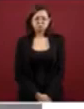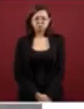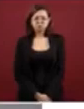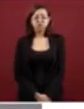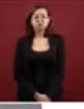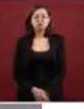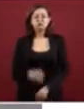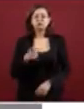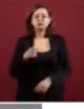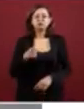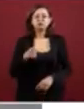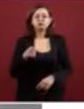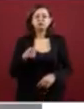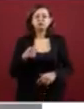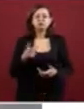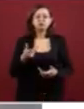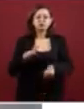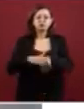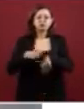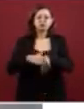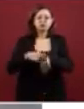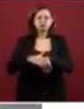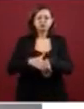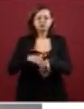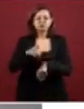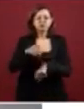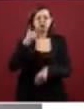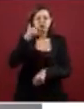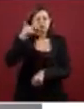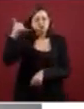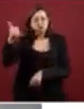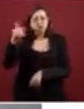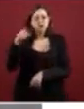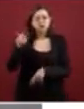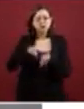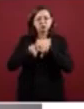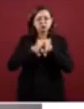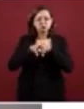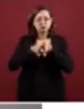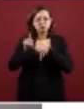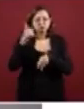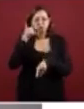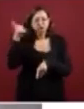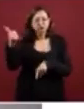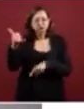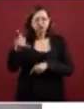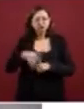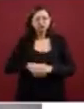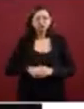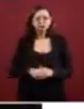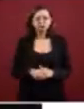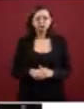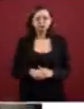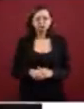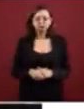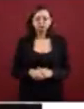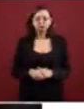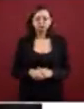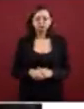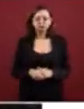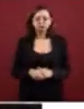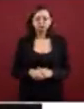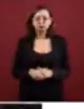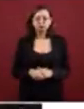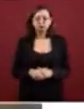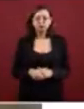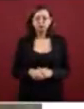Ahí es donde está haciendo la llamada. ¿Cuánto tienes gente adentro? No tengo. No, mis hijas, que paren. Diles que paren todo. Ya. Ya estuvo. Un poquito más de